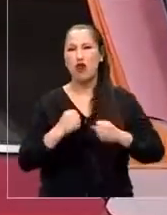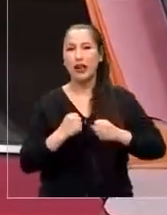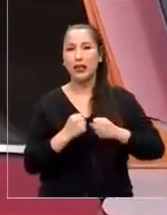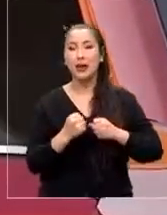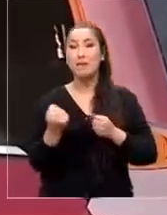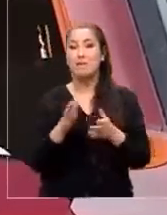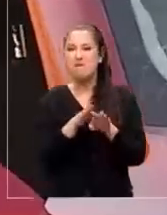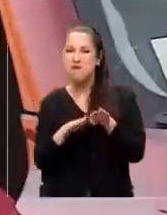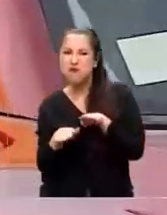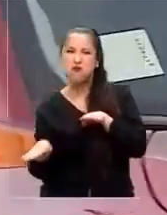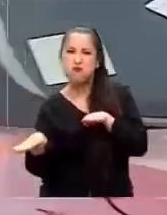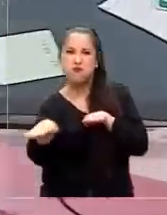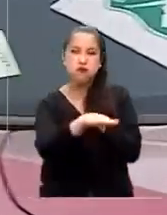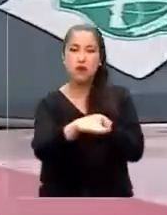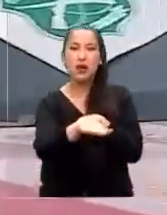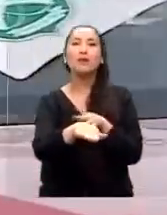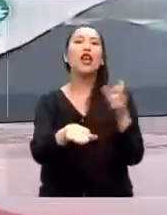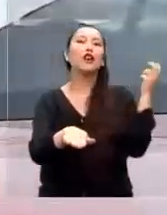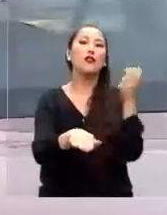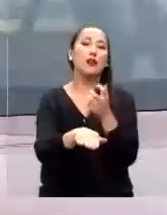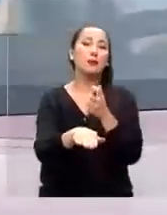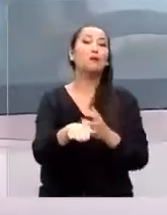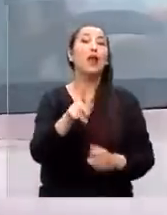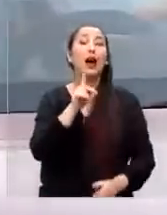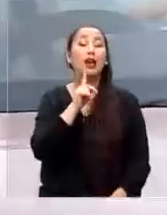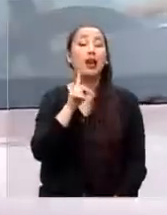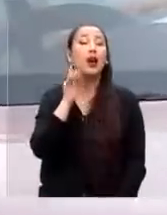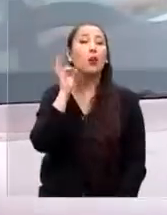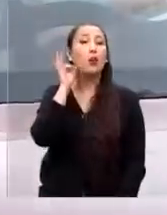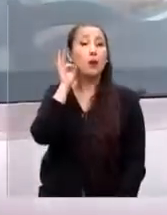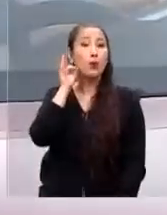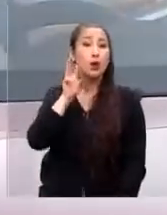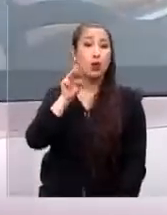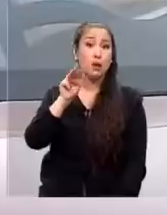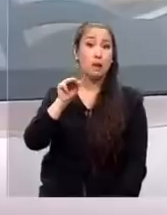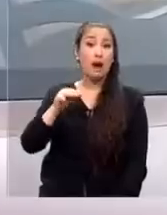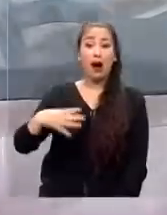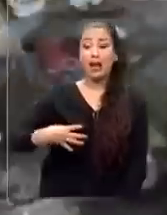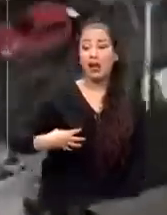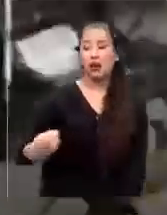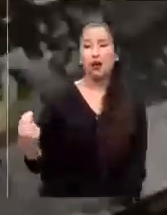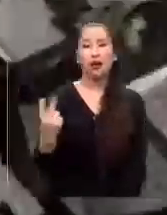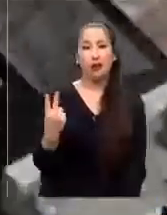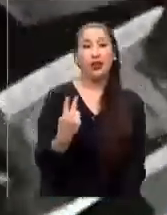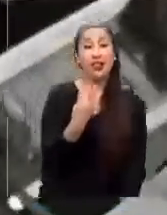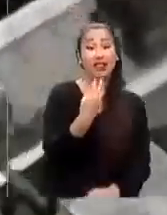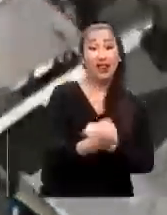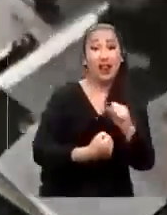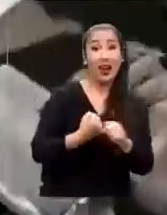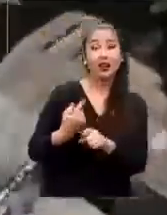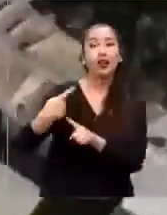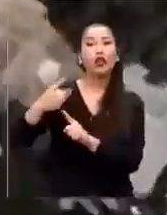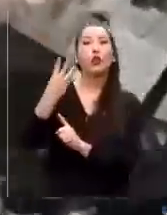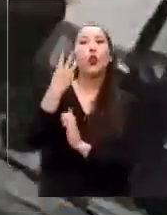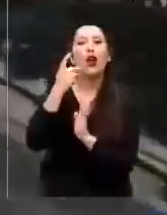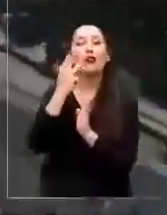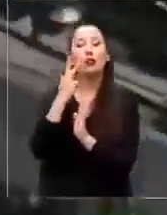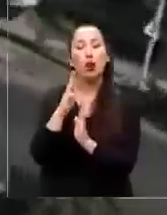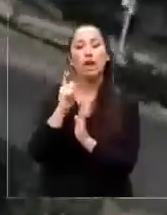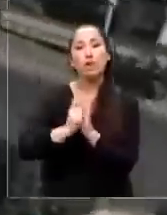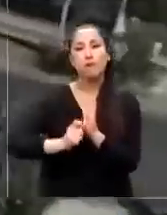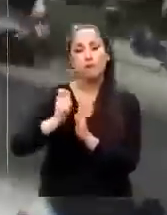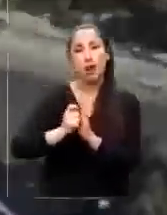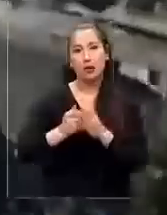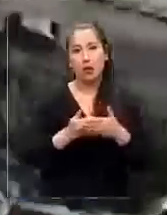encerrona en una autopista a una madre que estaba en compañía de sus dos pequeños hijos de solo 3 años y 9 meses.